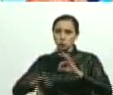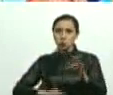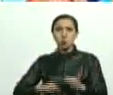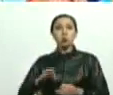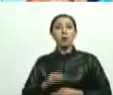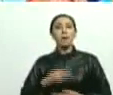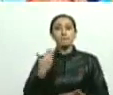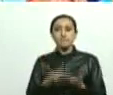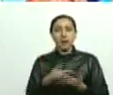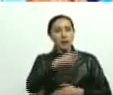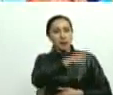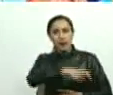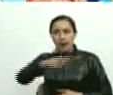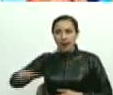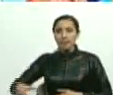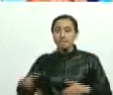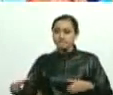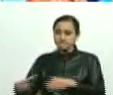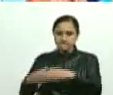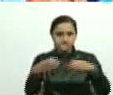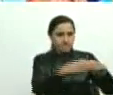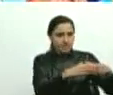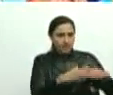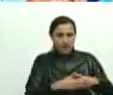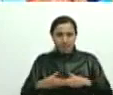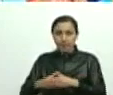bases, de jugárnoslas con las bases,